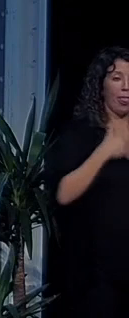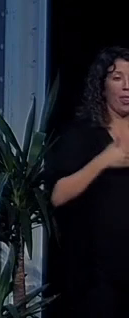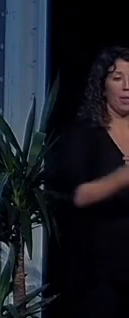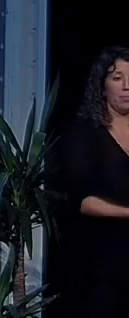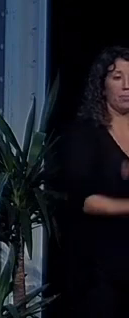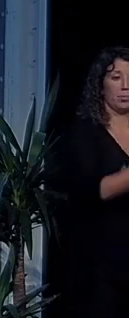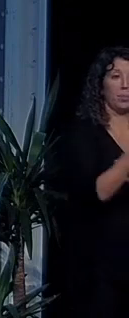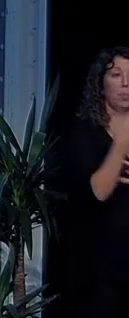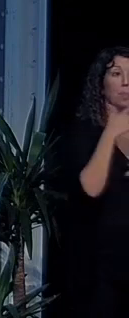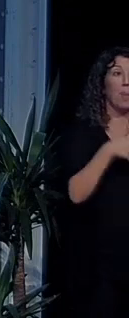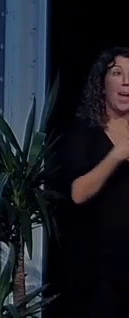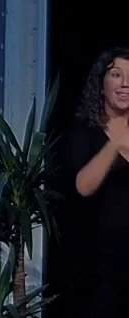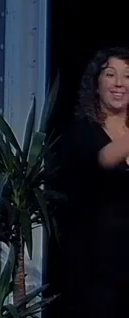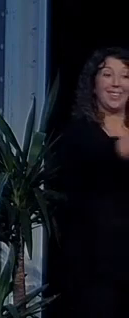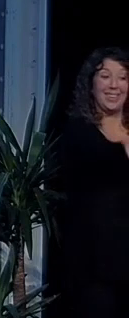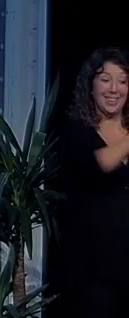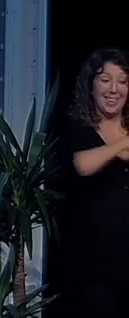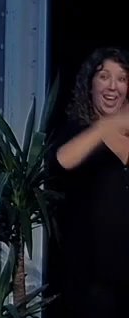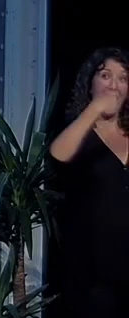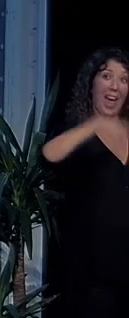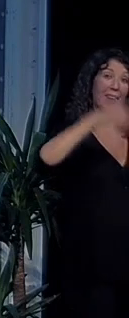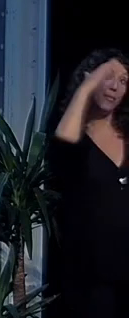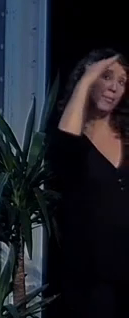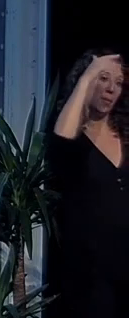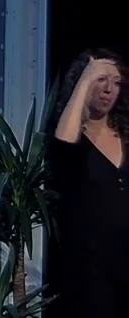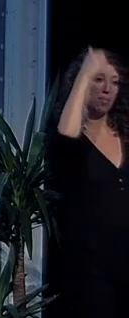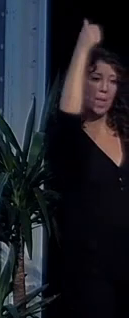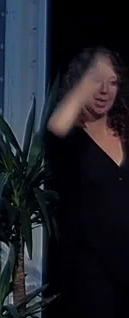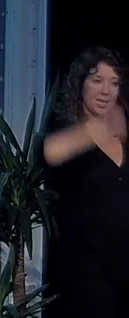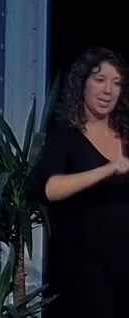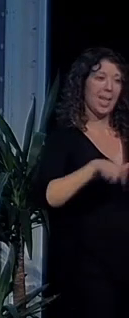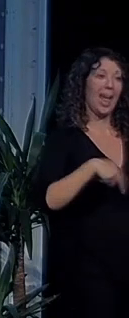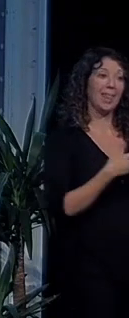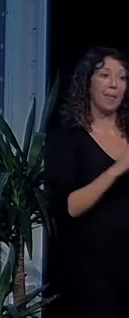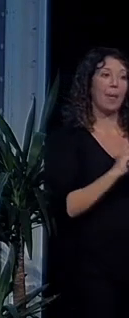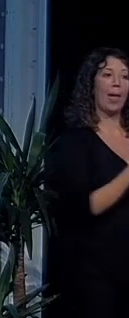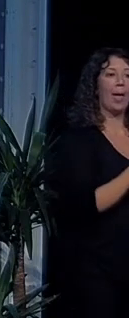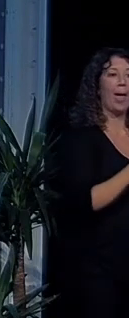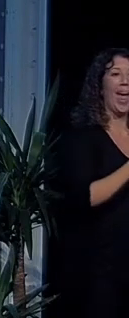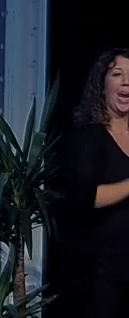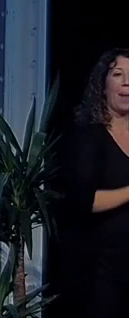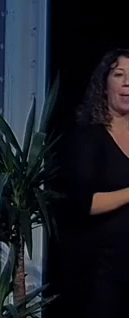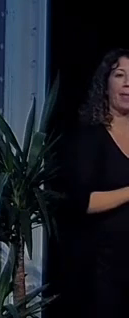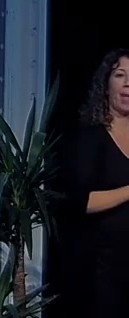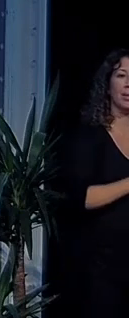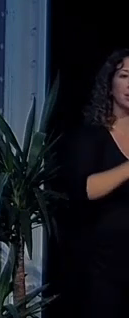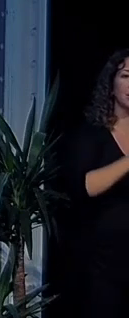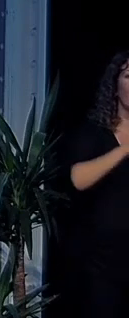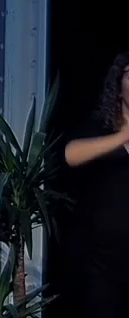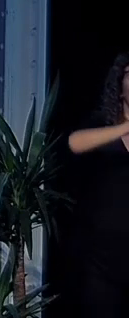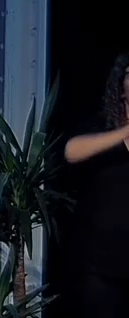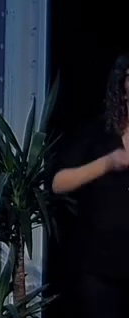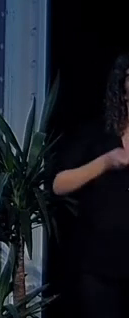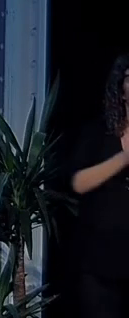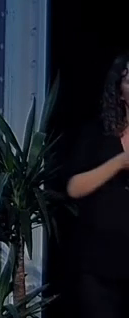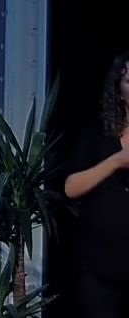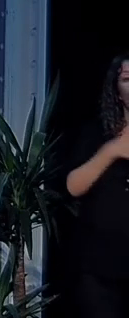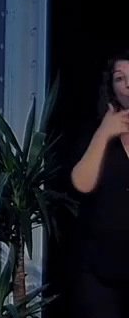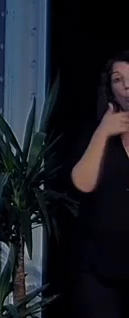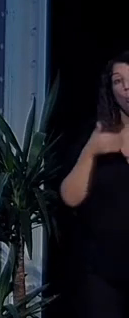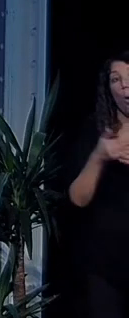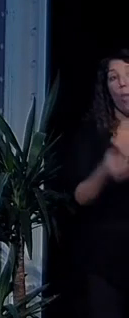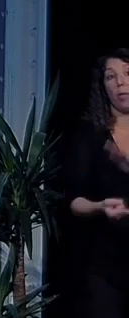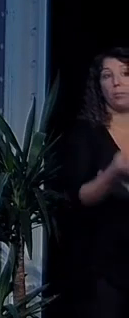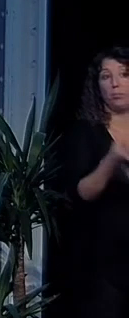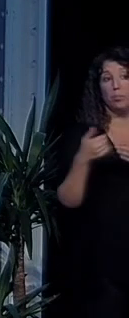contextualizarlo dentro de una ideología machista y hay que dar herramientas feministas. Porque también esto de que te puede pasar porque te puede pasar, pero no le ponemos ningún contexto